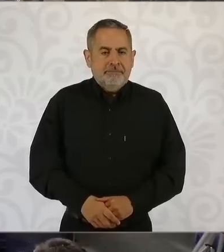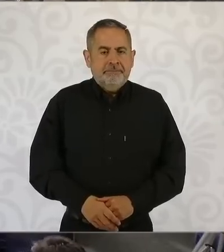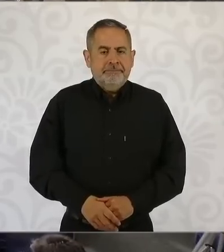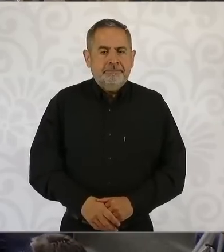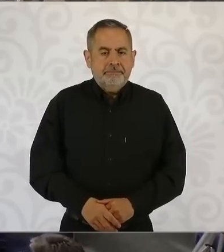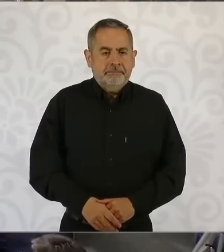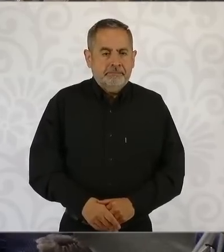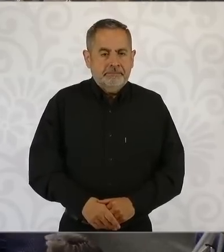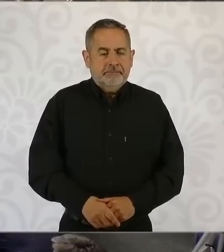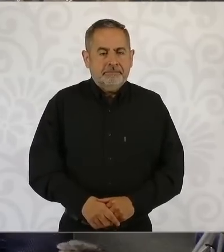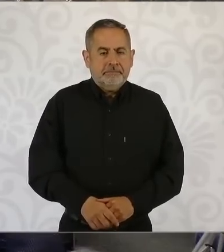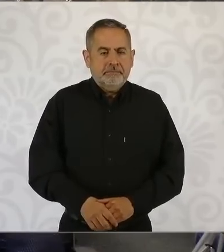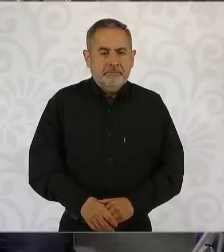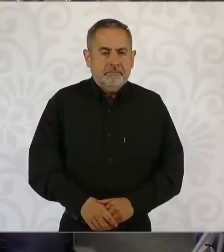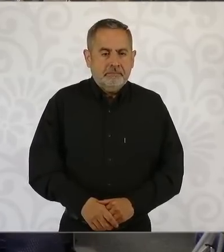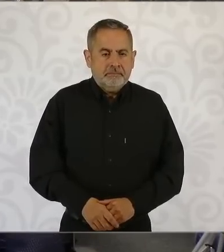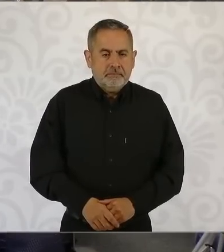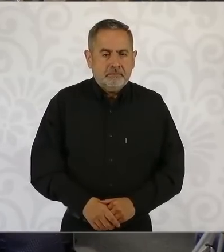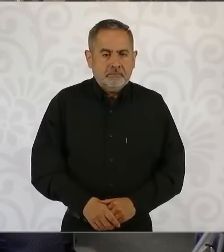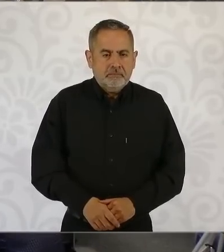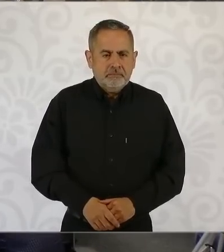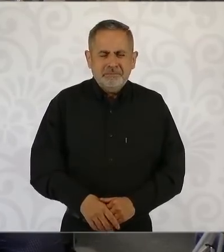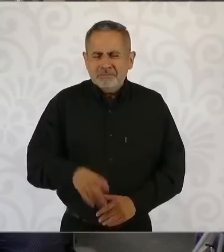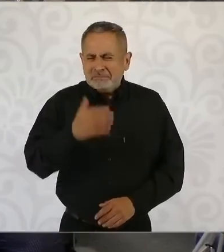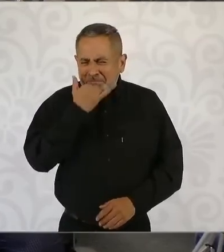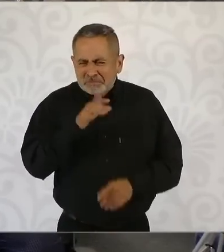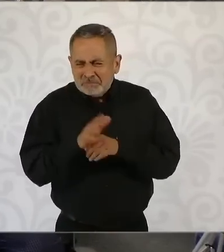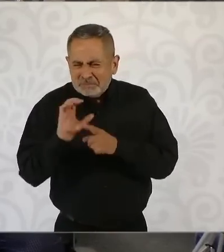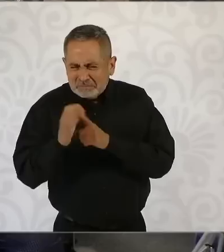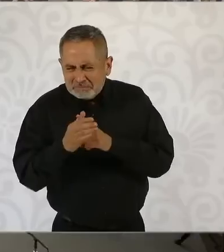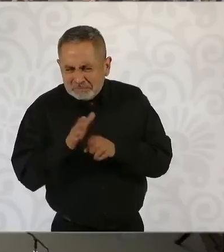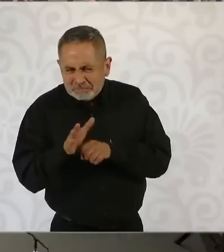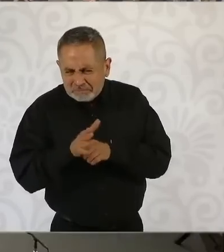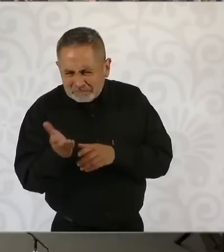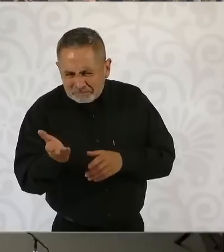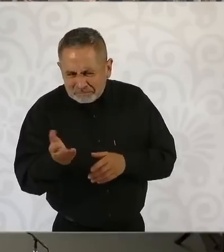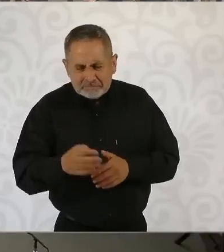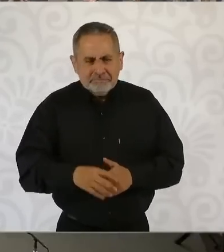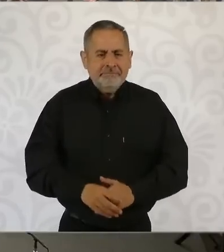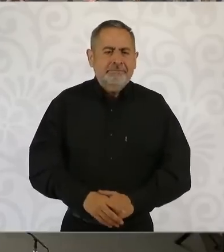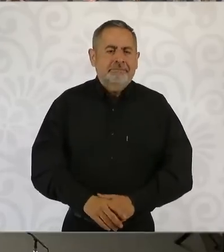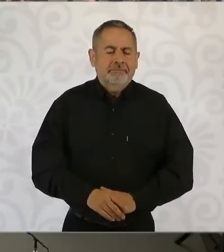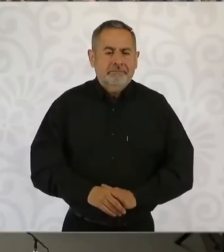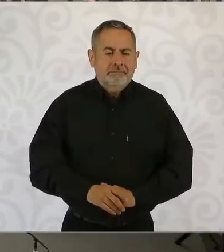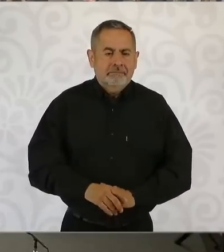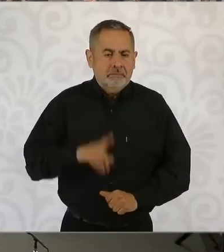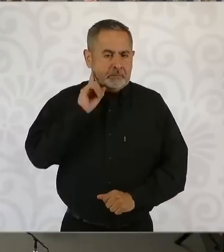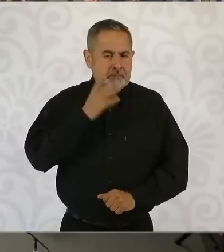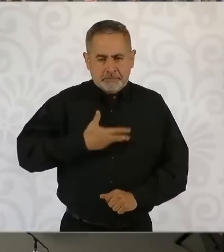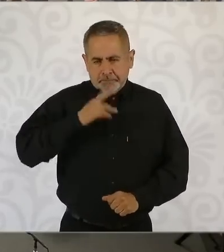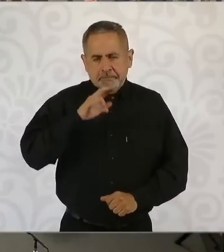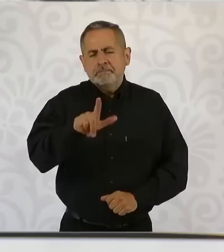datos positivos. ¿Cuál comité, perdón? El comité fechado de ciclos económicos. Ya si quiero